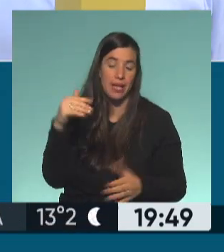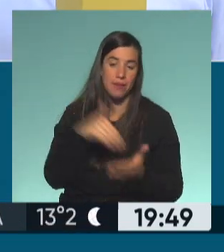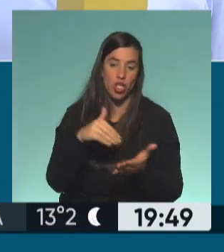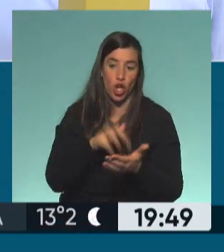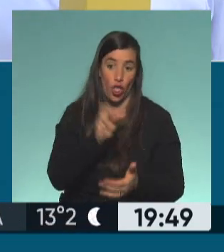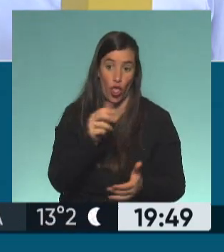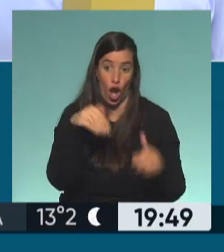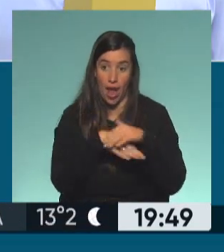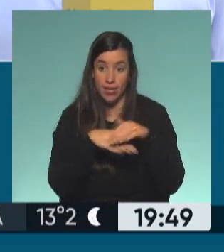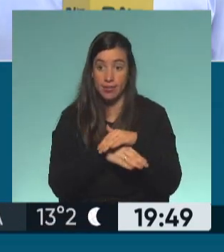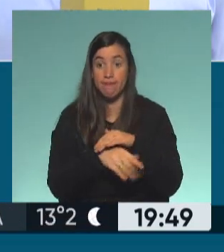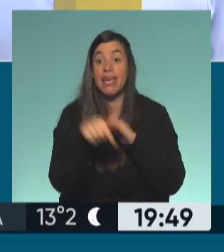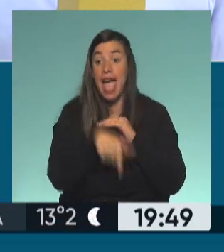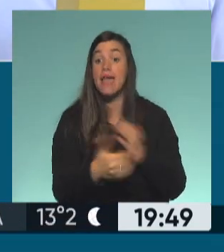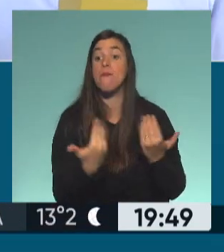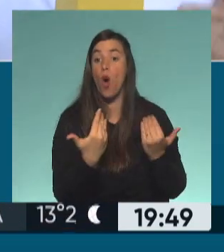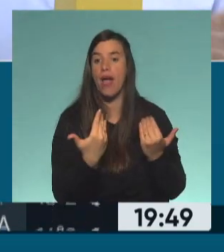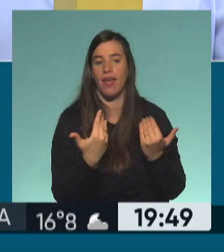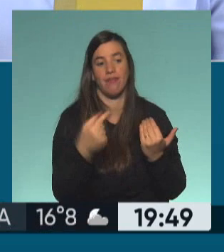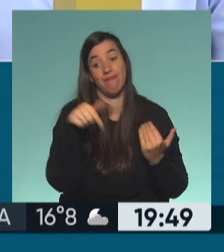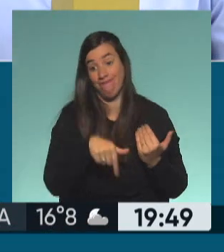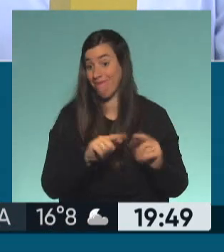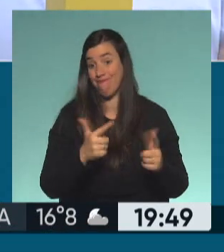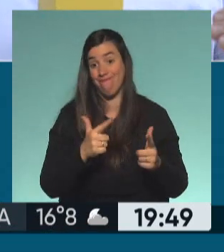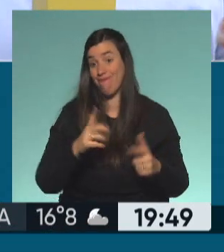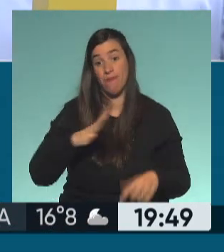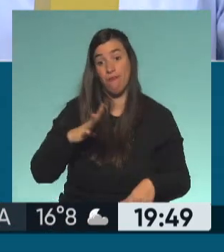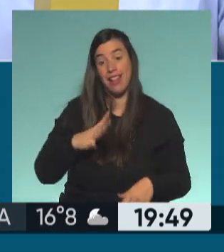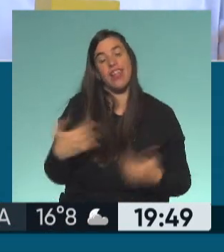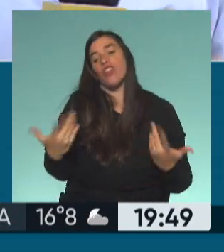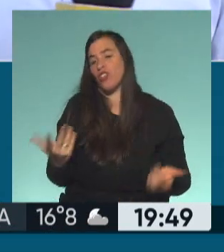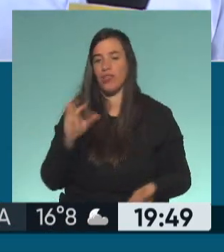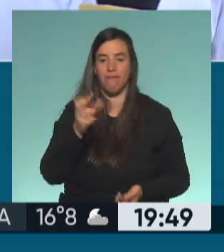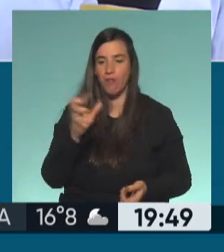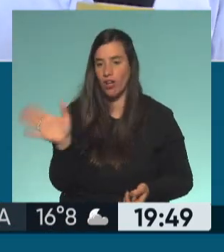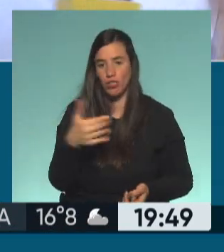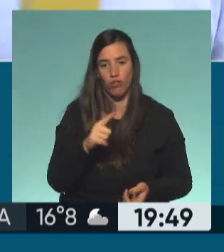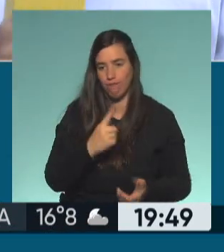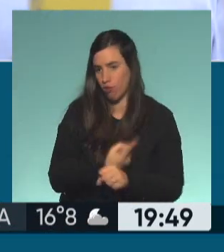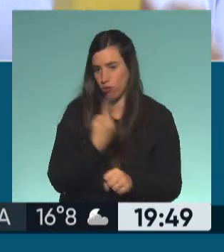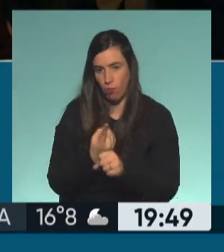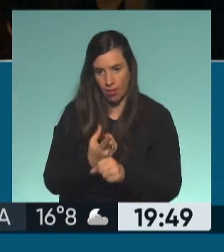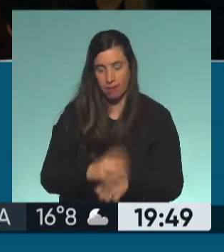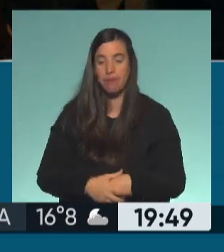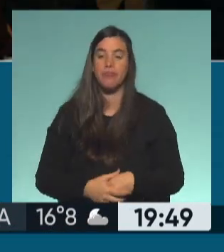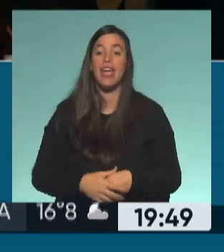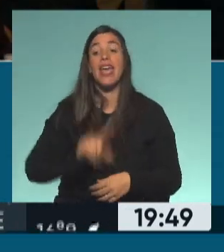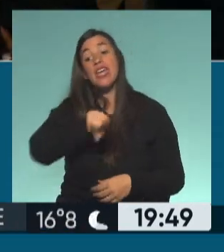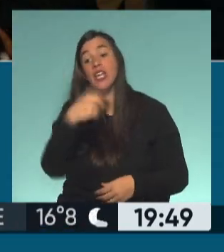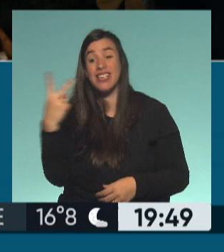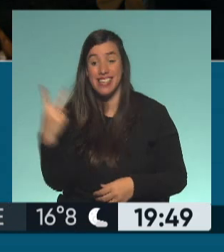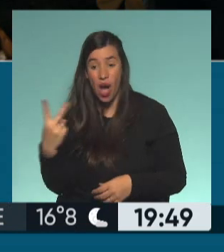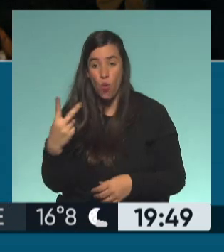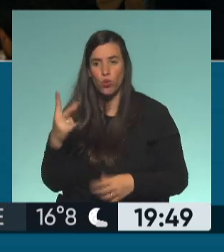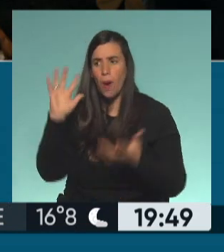el argumento de por qué eso no puede pasar. Y lo otro, estamos hablando de Milei, perfecto. Sabemos que hay acercamientos,